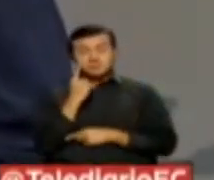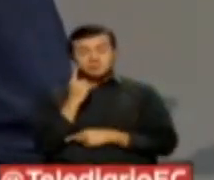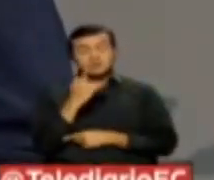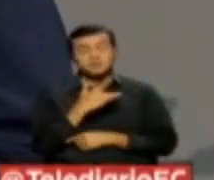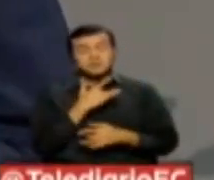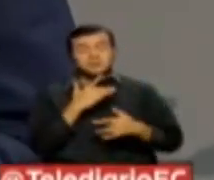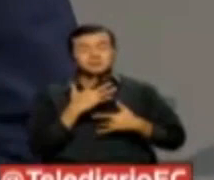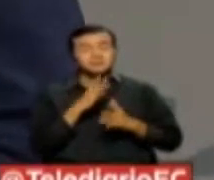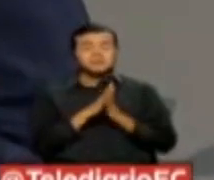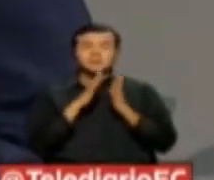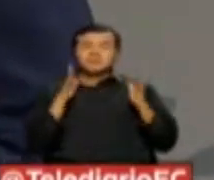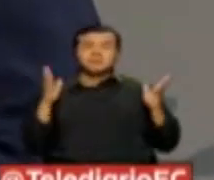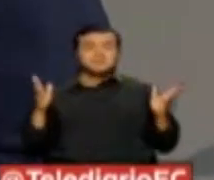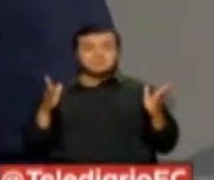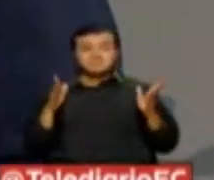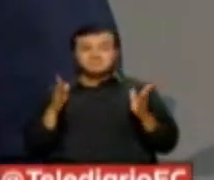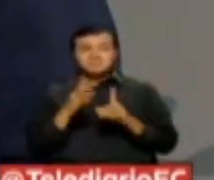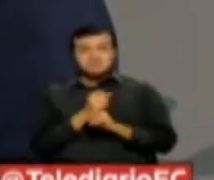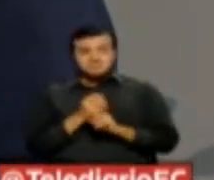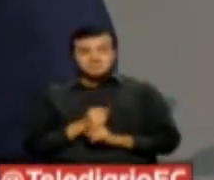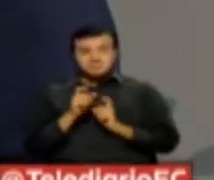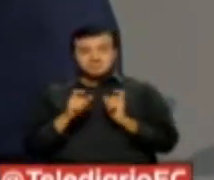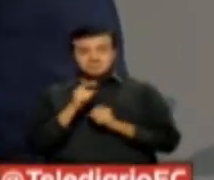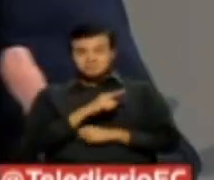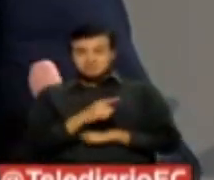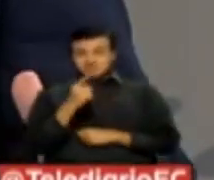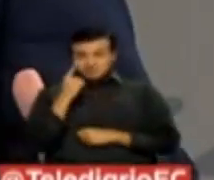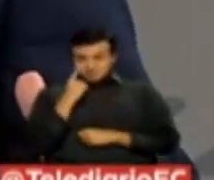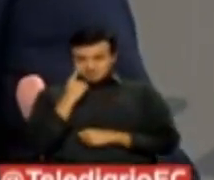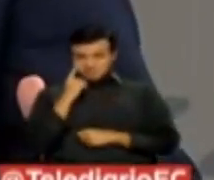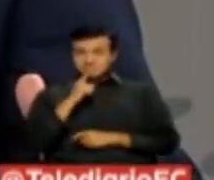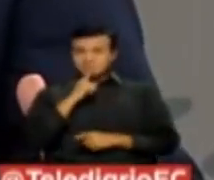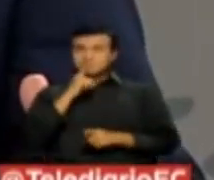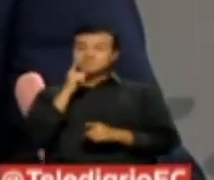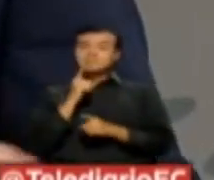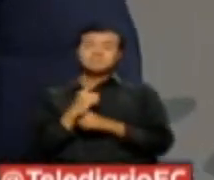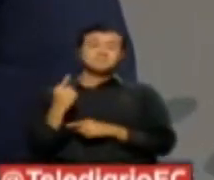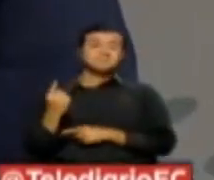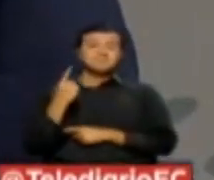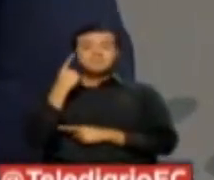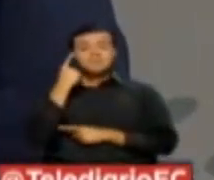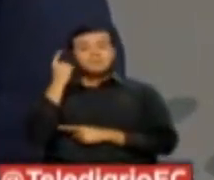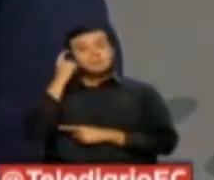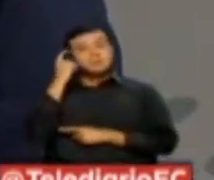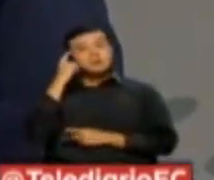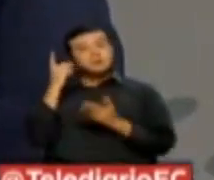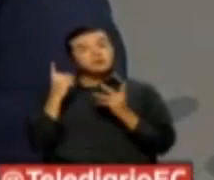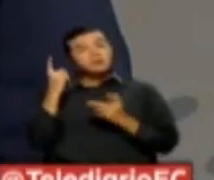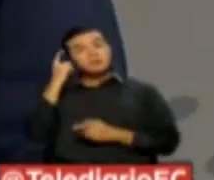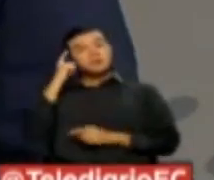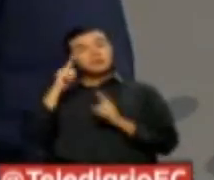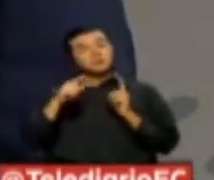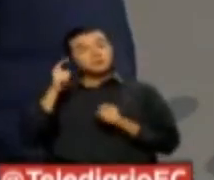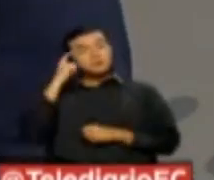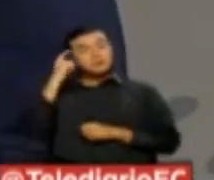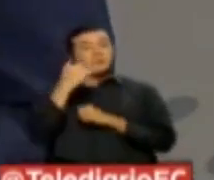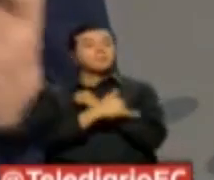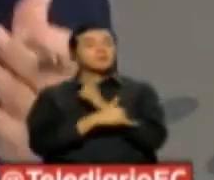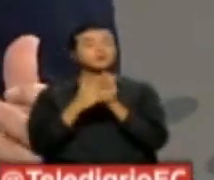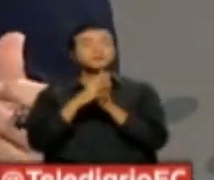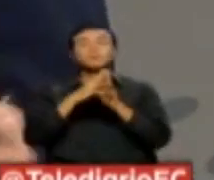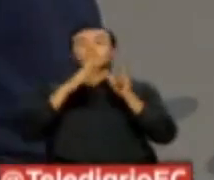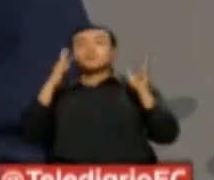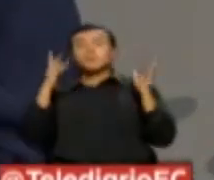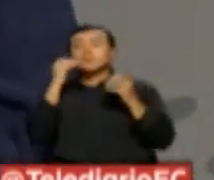hipnotiza lo que conquista hablar a los lectores y no somos o podríamos ser ciertamente un país de